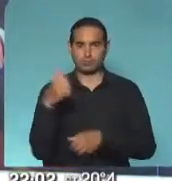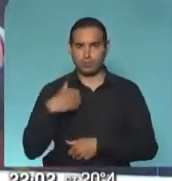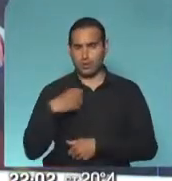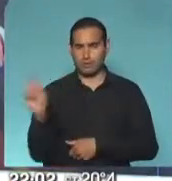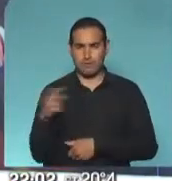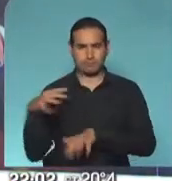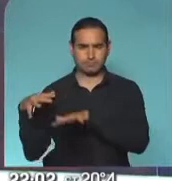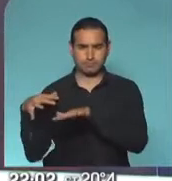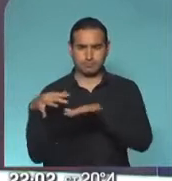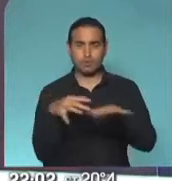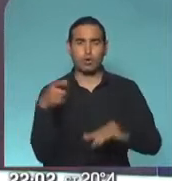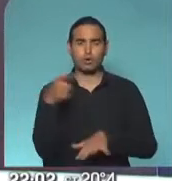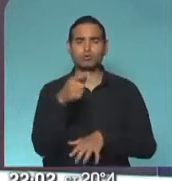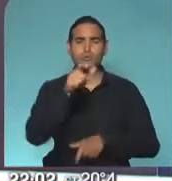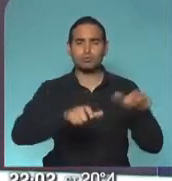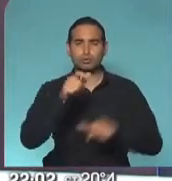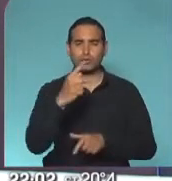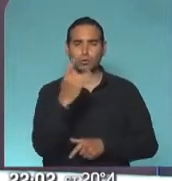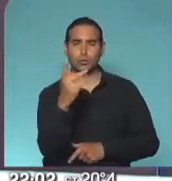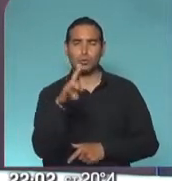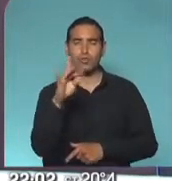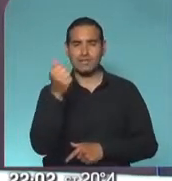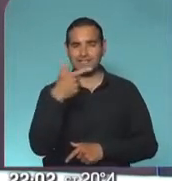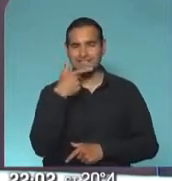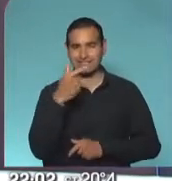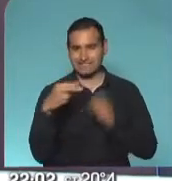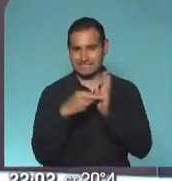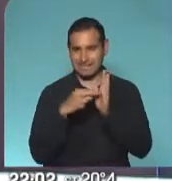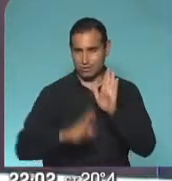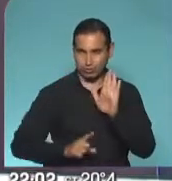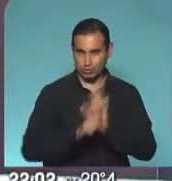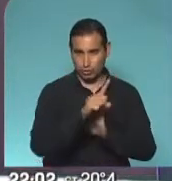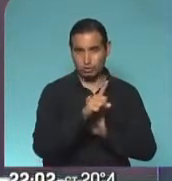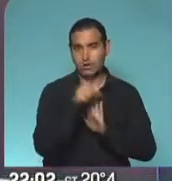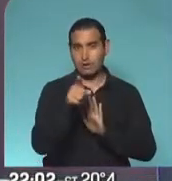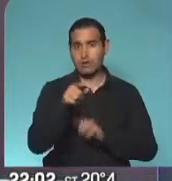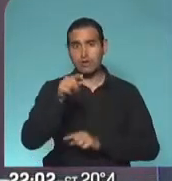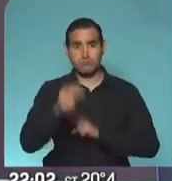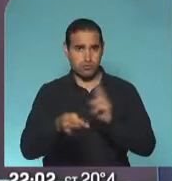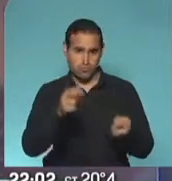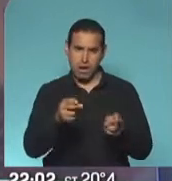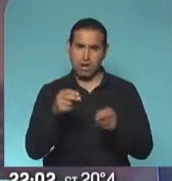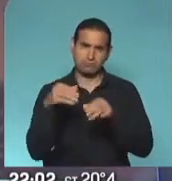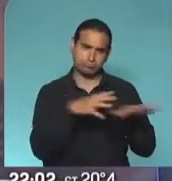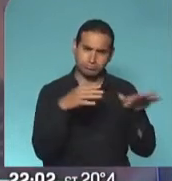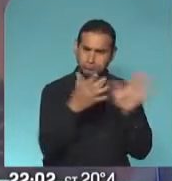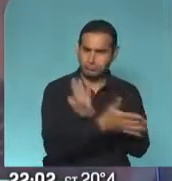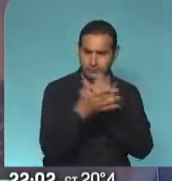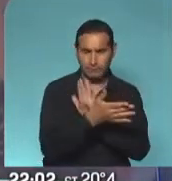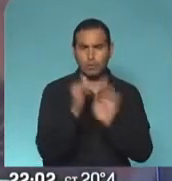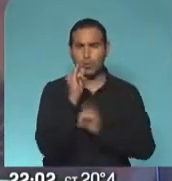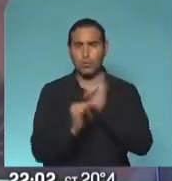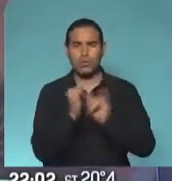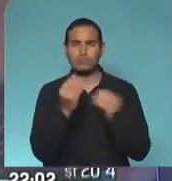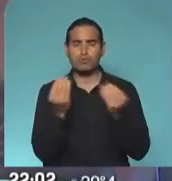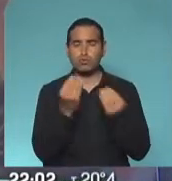contra los kurdos que están en el norte de Siria. Desplazados, muertos. Aquí le contamos las consecuencias de esta decisión